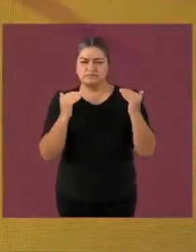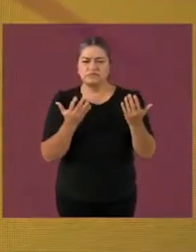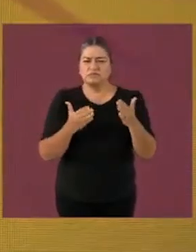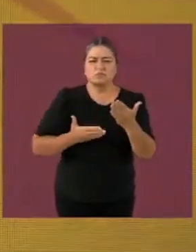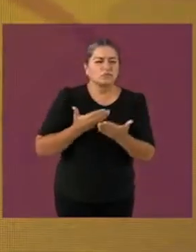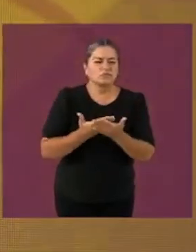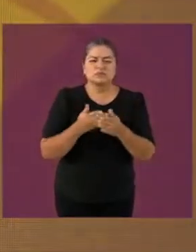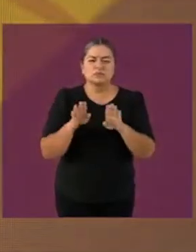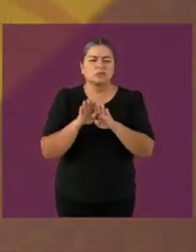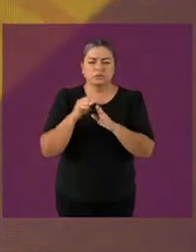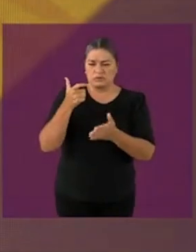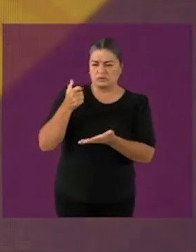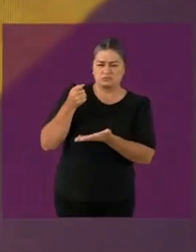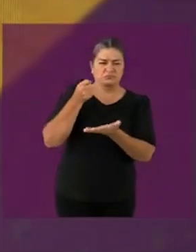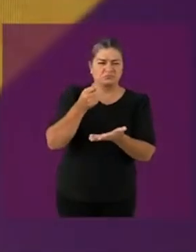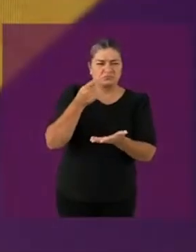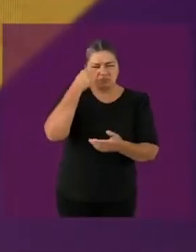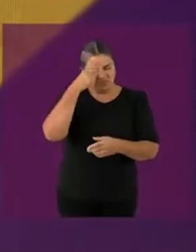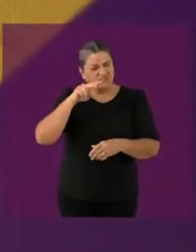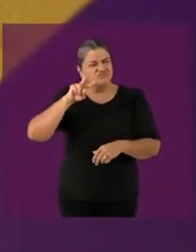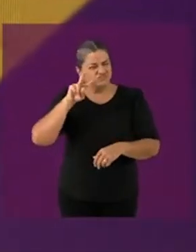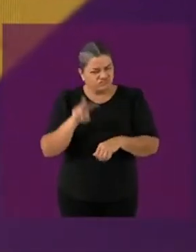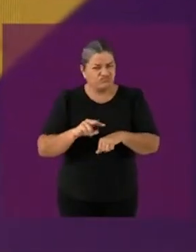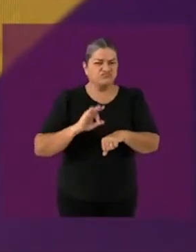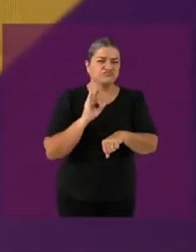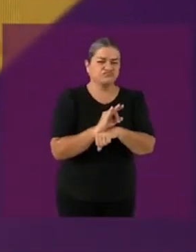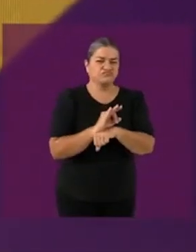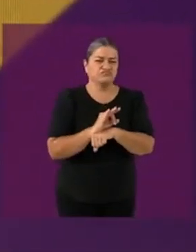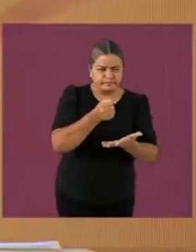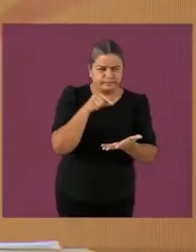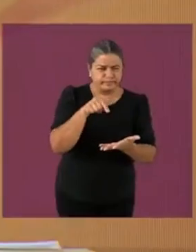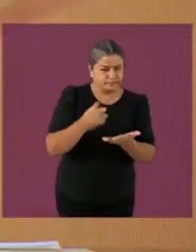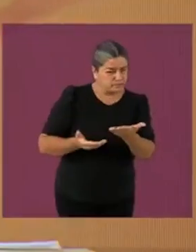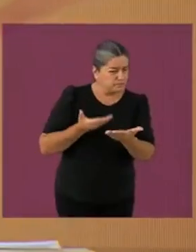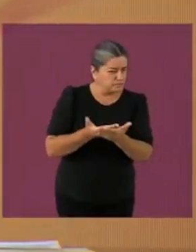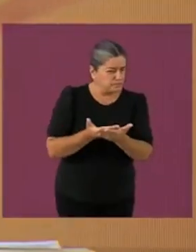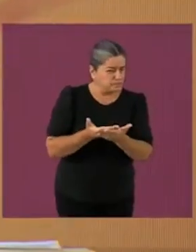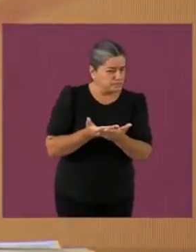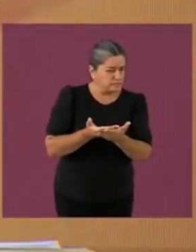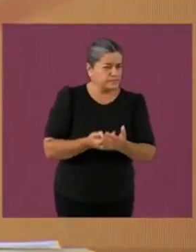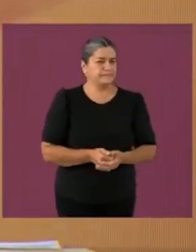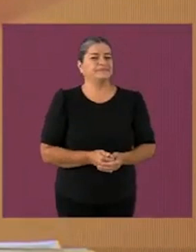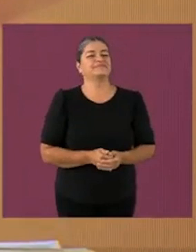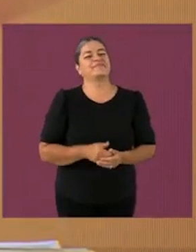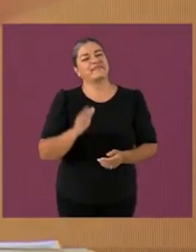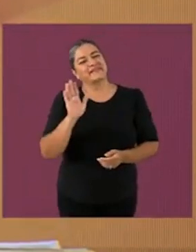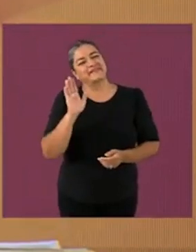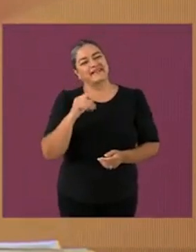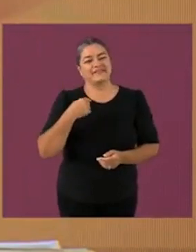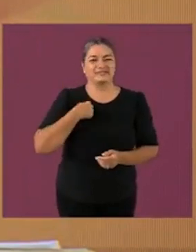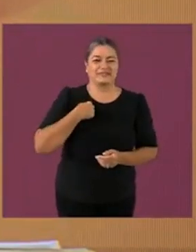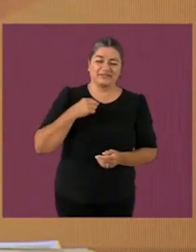Las respuestas textuales fueron, Claudia, saludo a todos los mexicanos en Ecuador. Xóchitl, criticó la política de abrazos no balazos